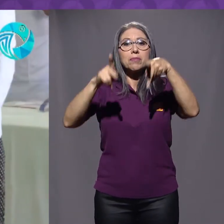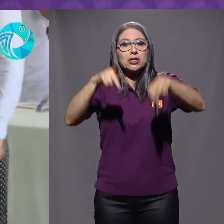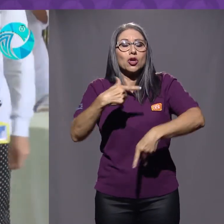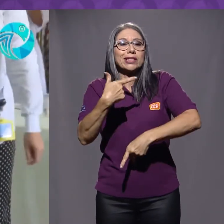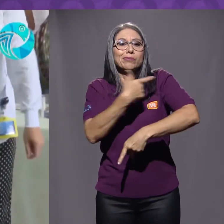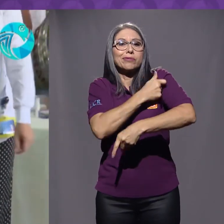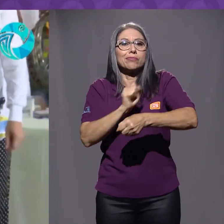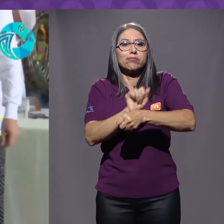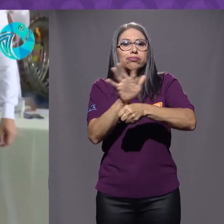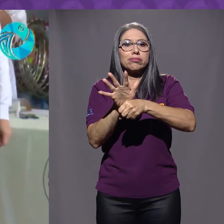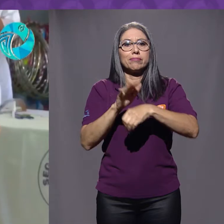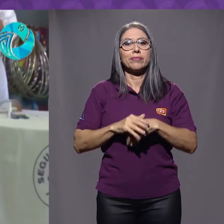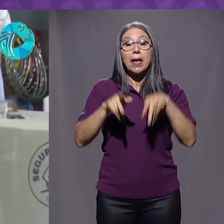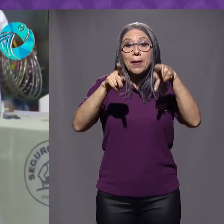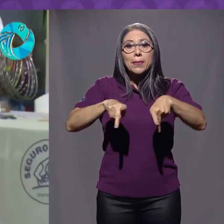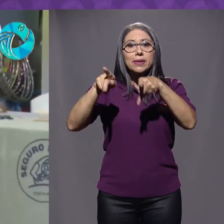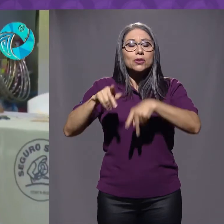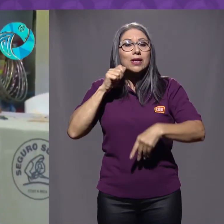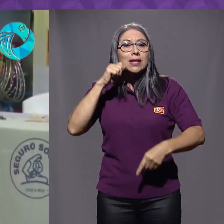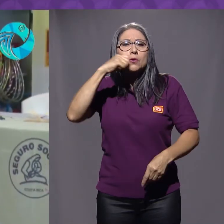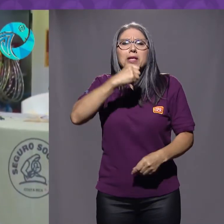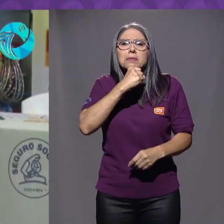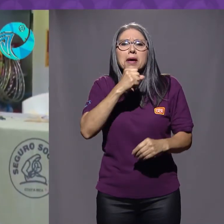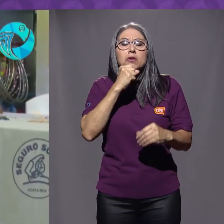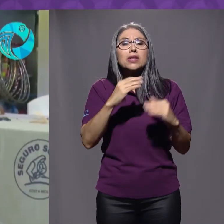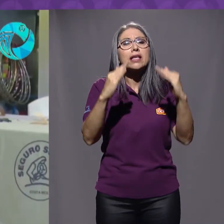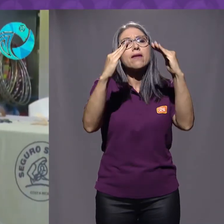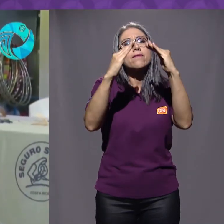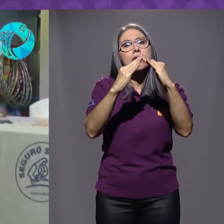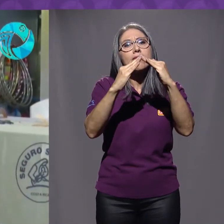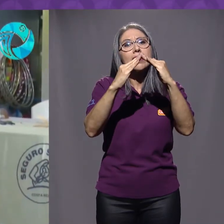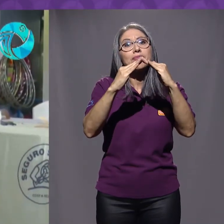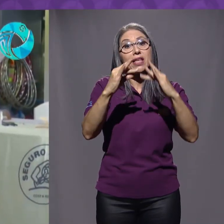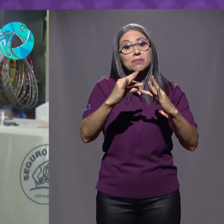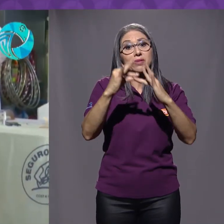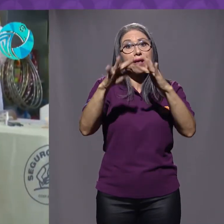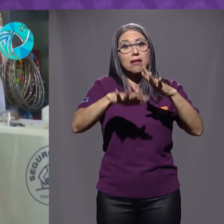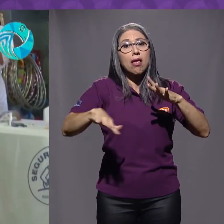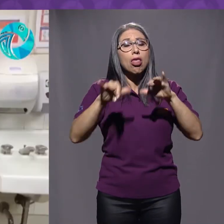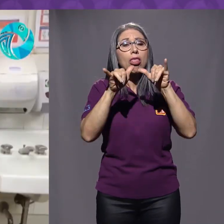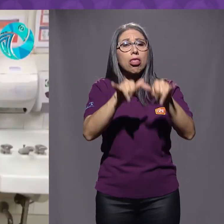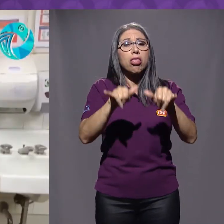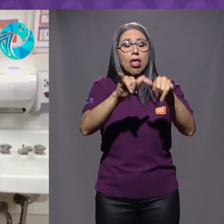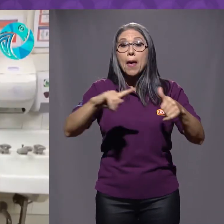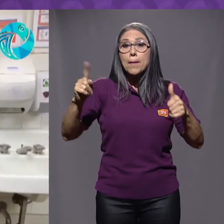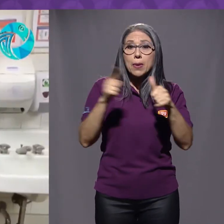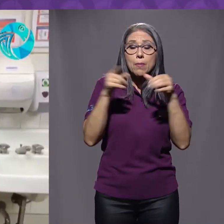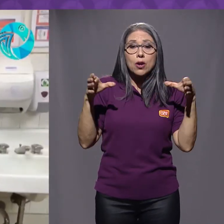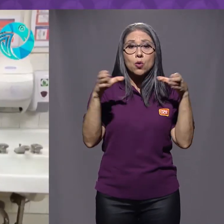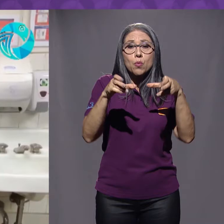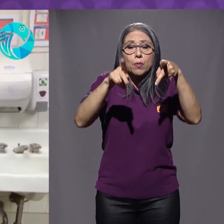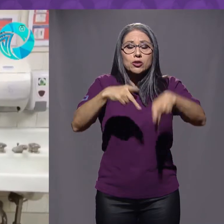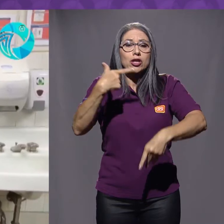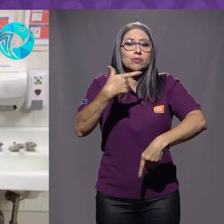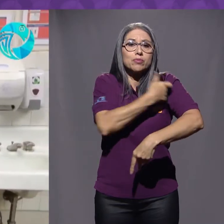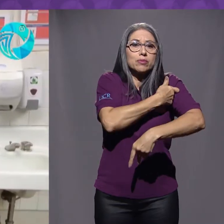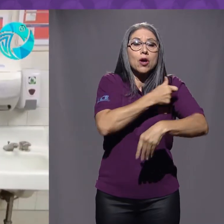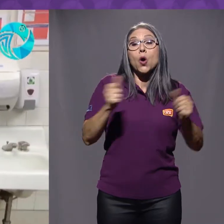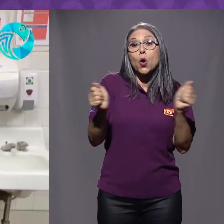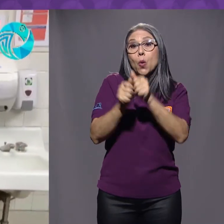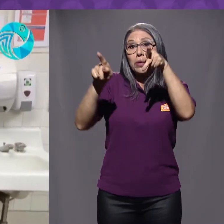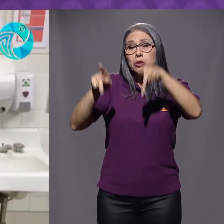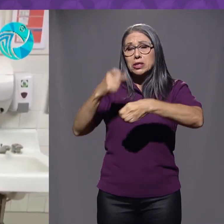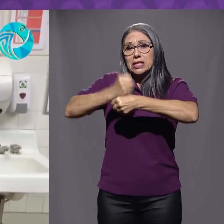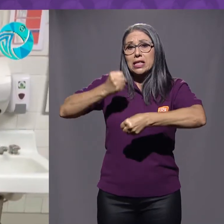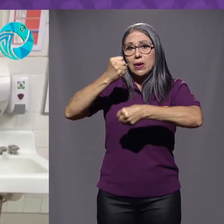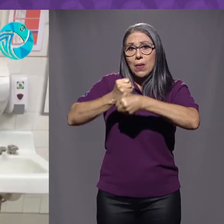COVID-19. Así, las personas adultas mayores que viven en centros de larga instancia formaron parte del primer grupo de vacunación junto al personal